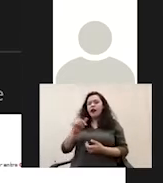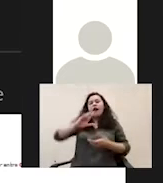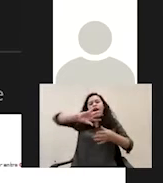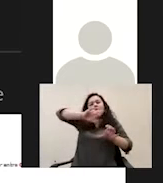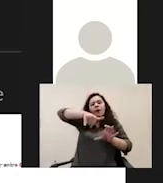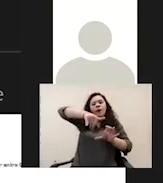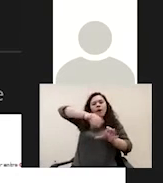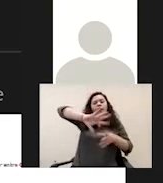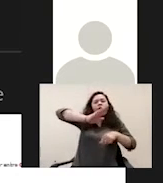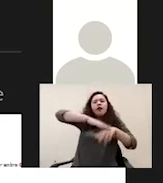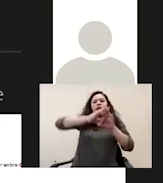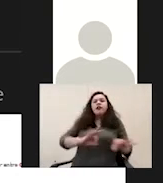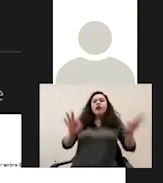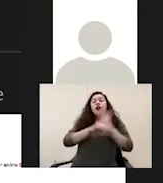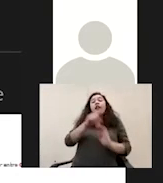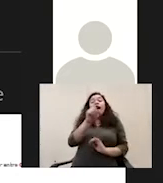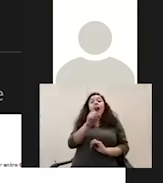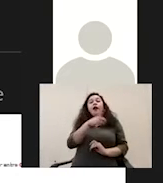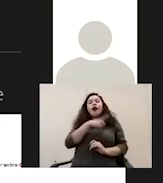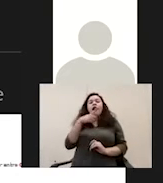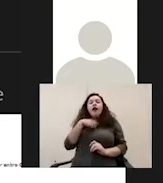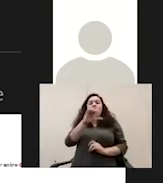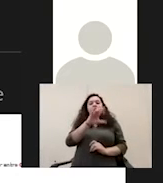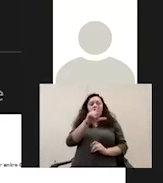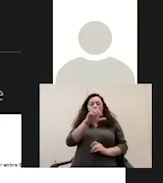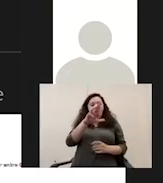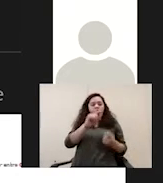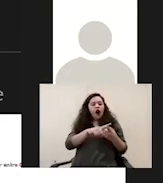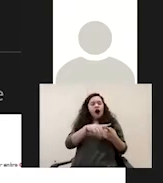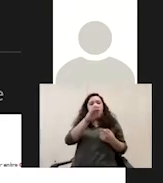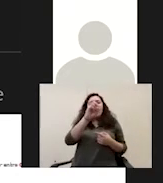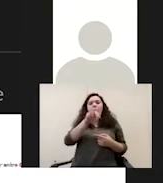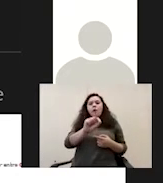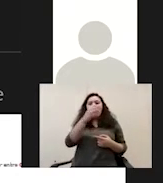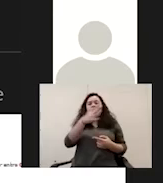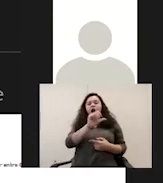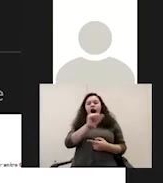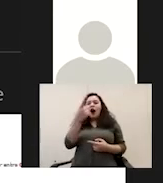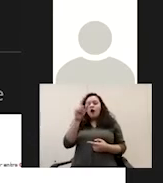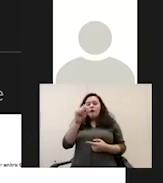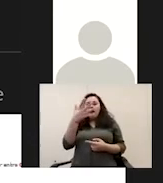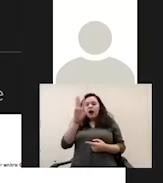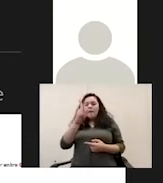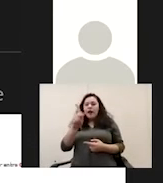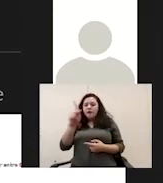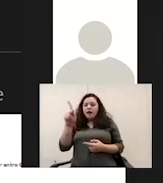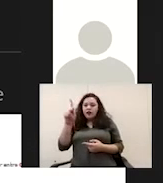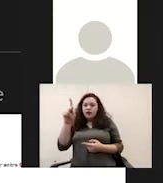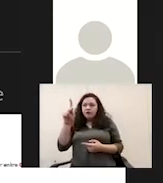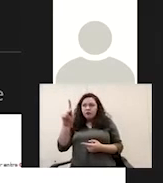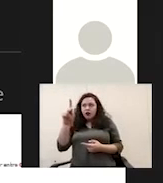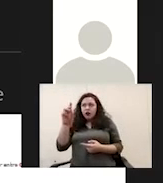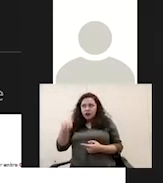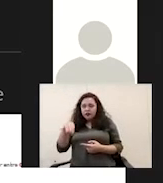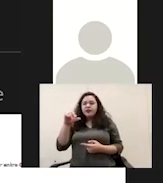principal. Esa agua debe de contener cloro y debe estar a 0.5 a 1.5 partes por millón. Hay que hacer el monitoreo